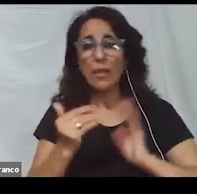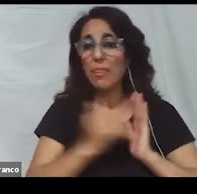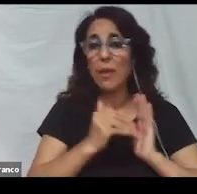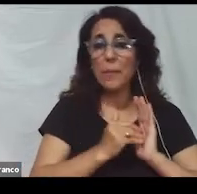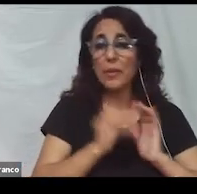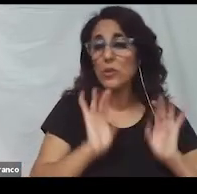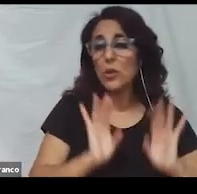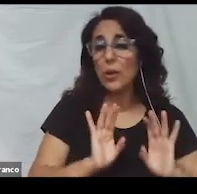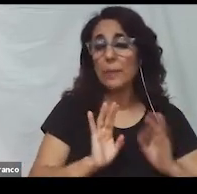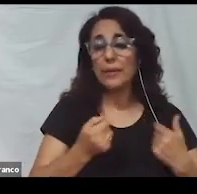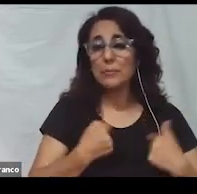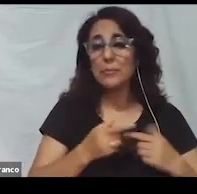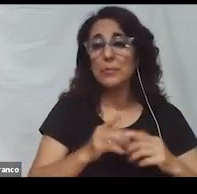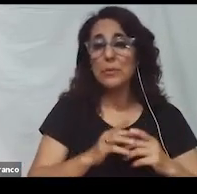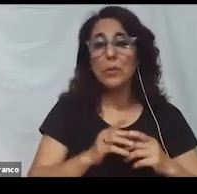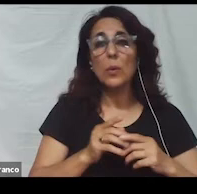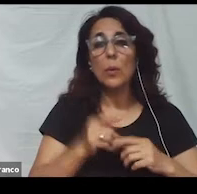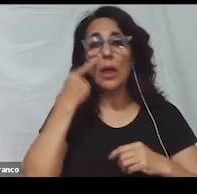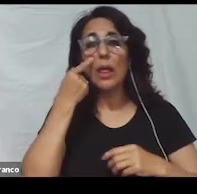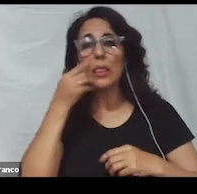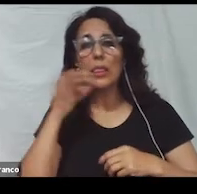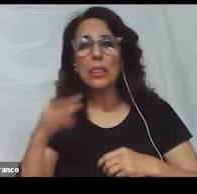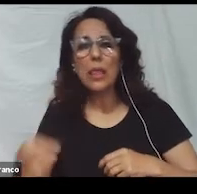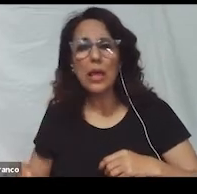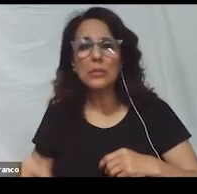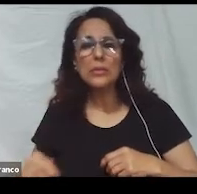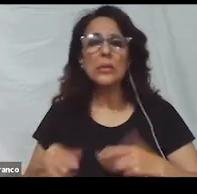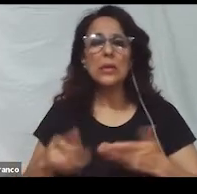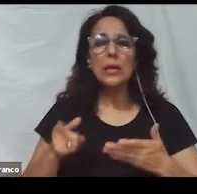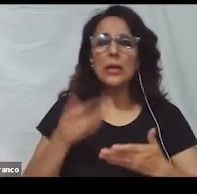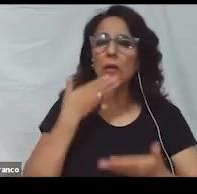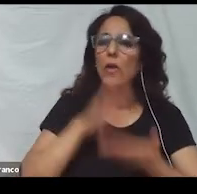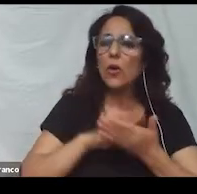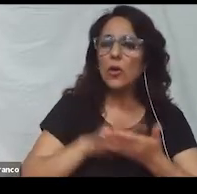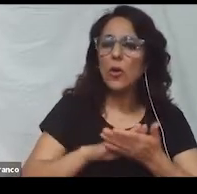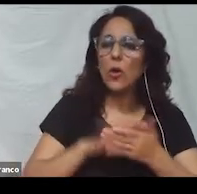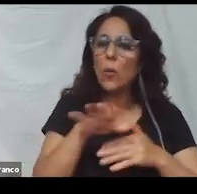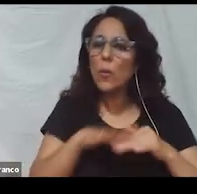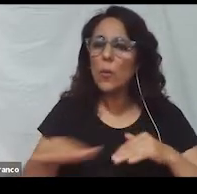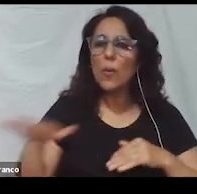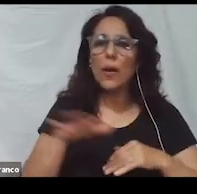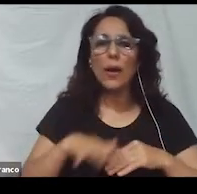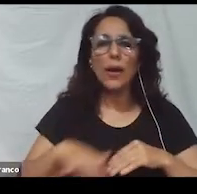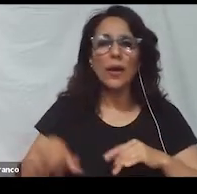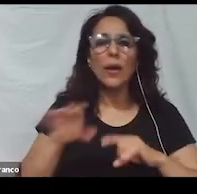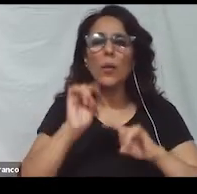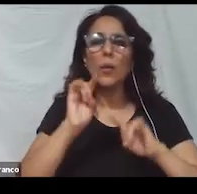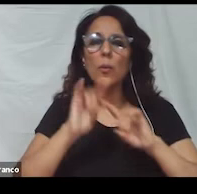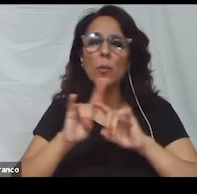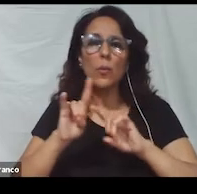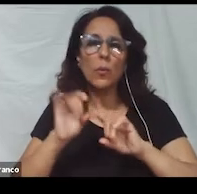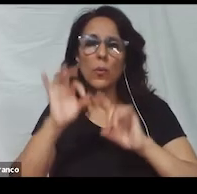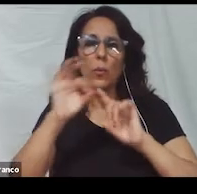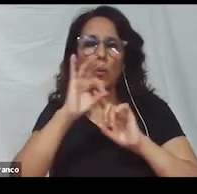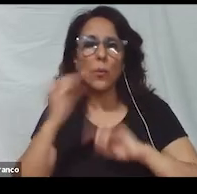dependan solo de que, ok, luego el tester de accesibilidad va a validar mi página o ya el área de QA o de control de calidad